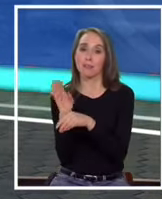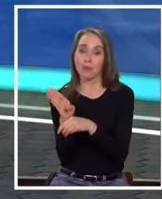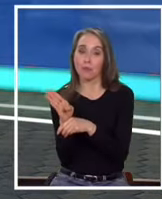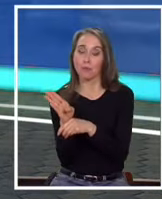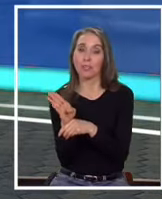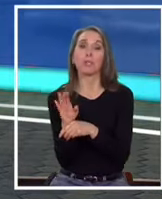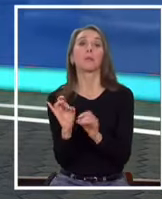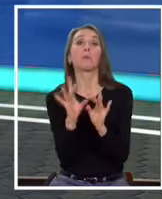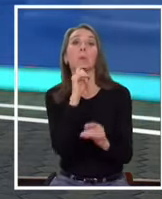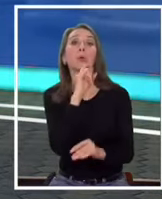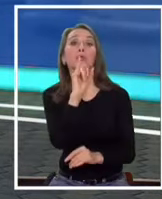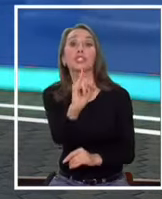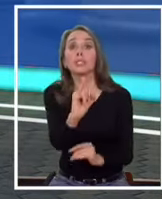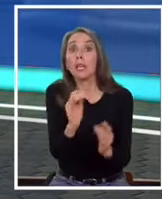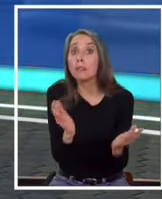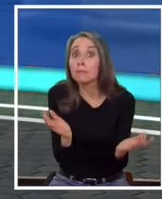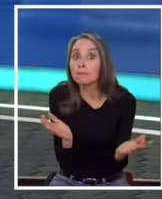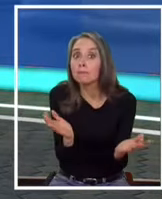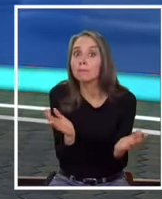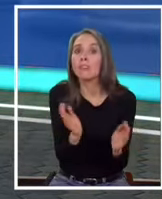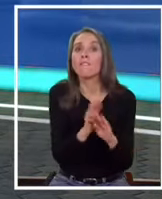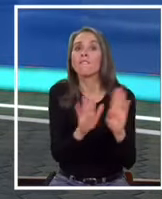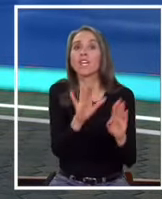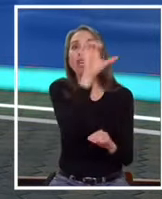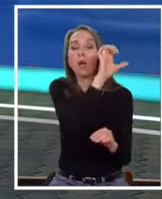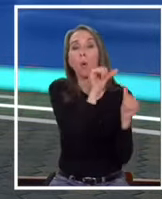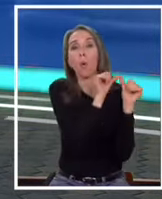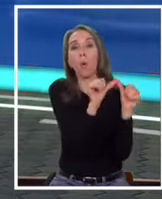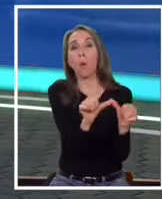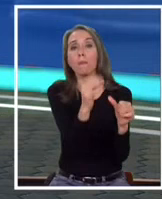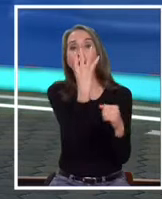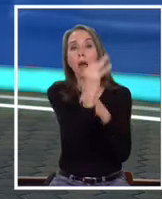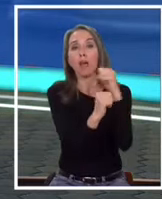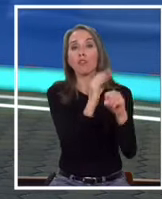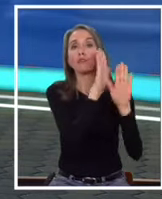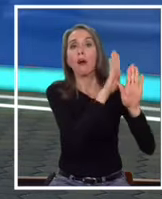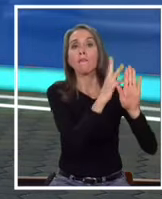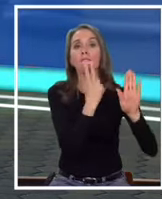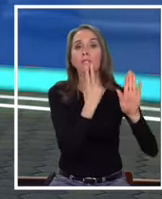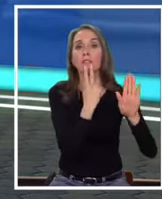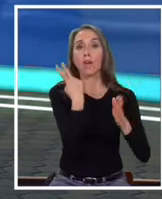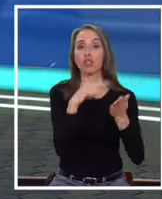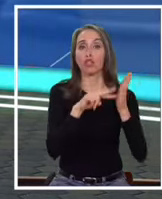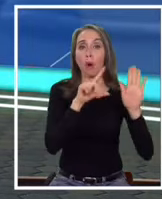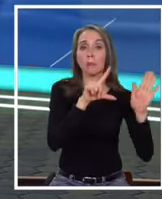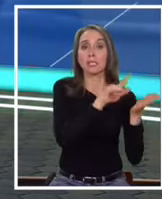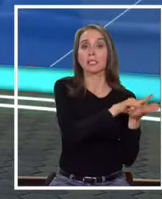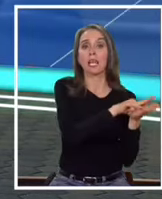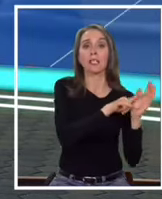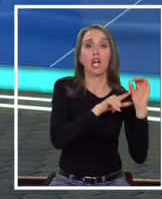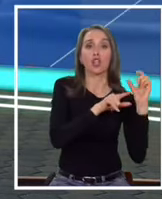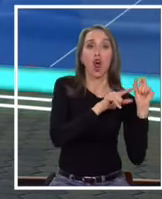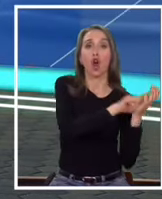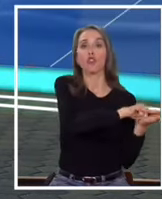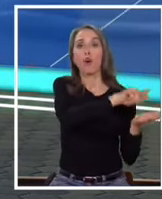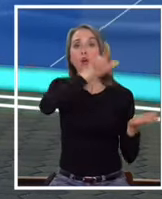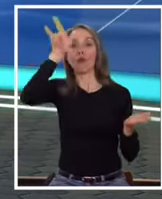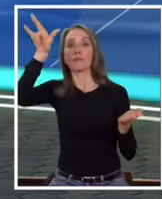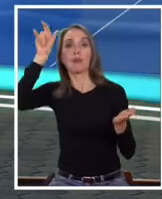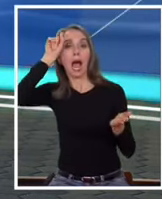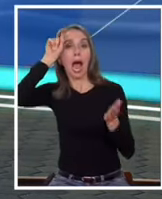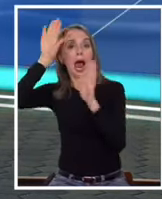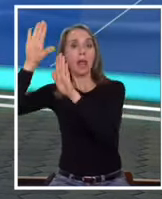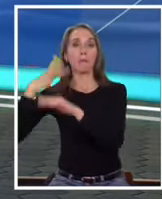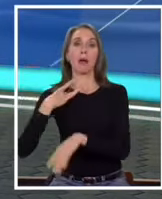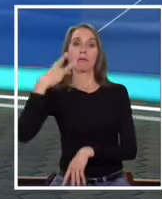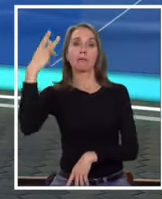Y si fuese así, sería dejar Europa después de 14 años. Sí, por el año 2007, cuando partió de Colo-Colo a Alemania, en